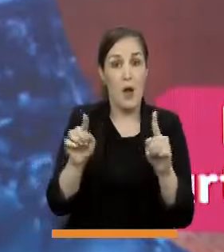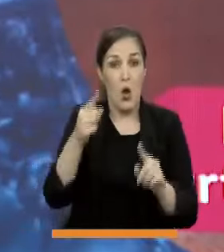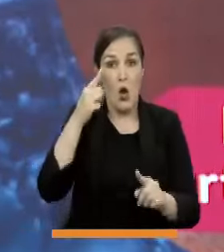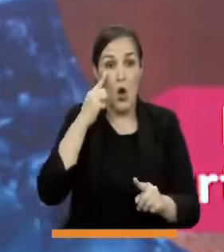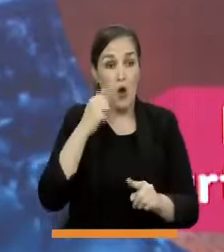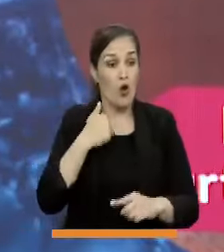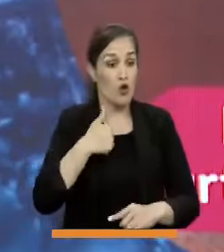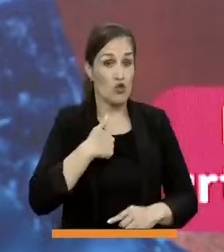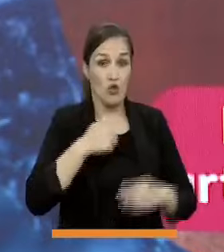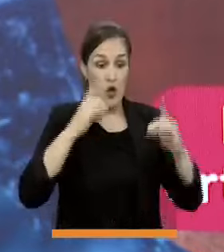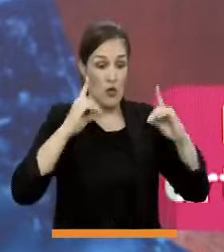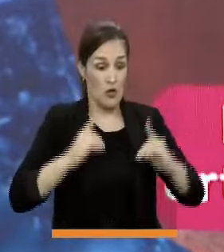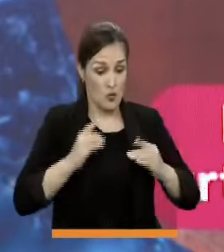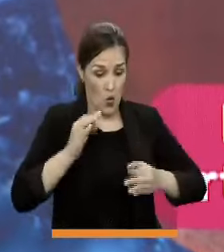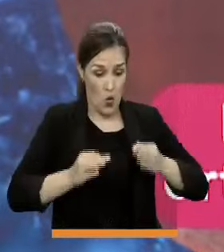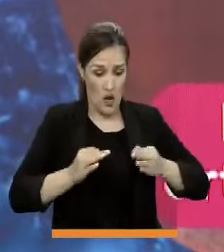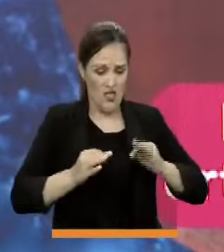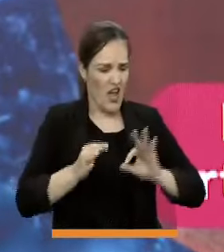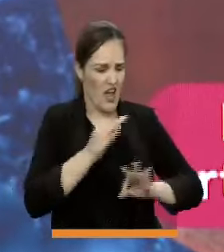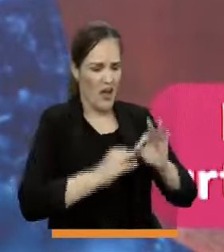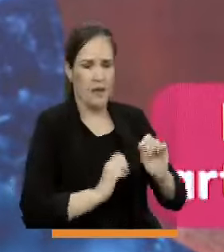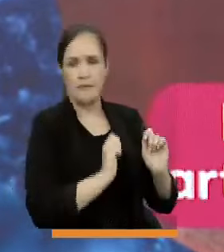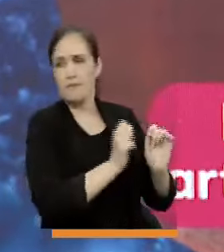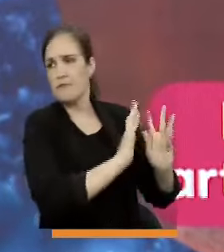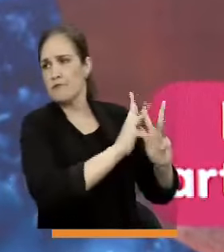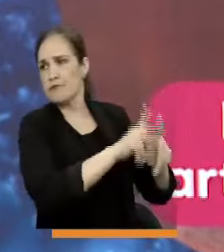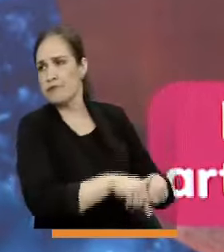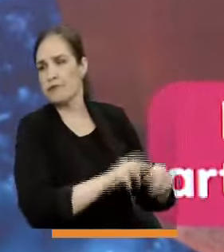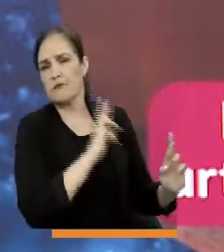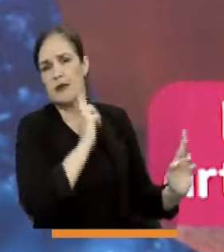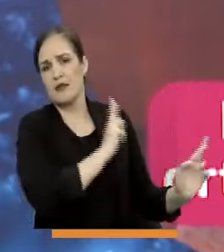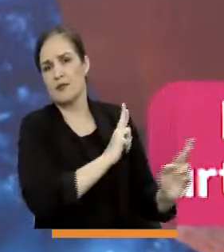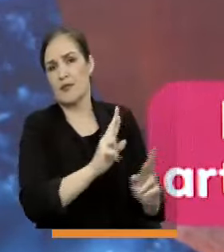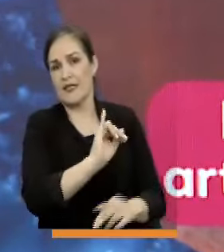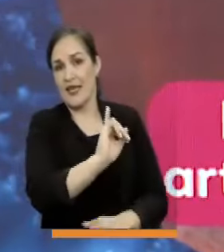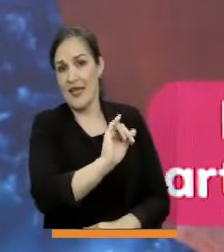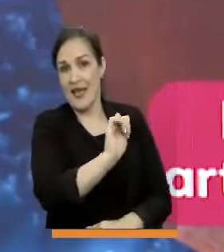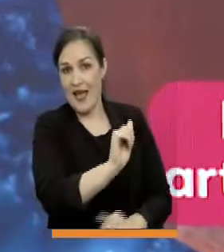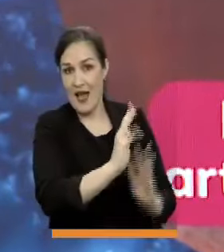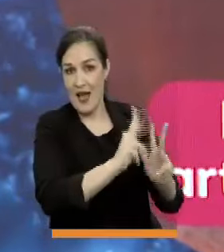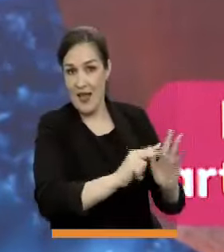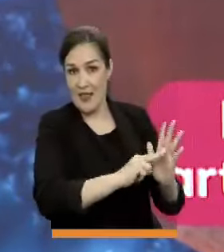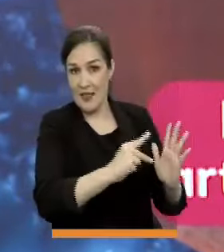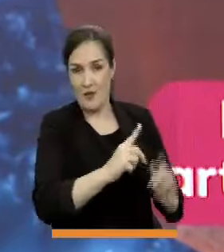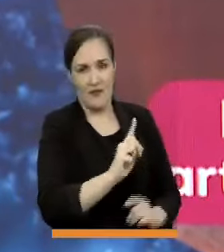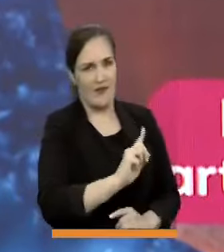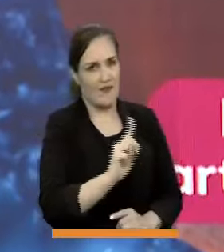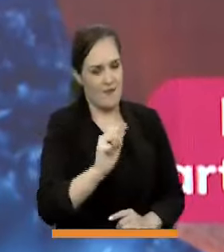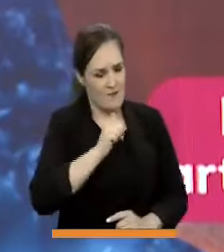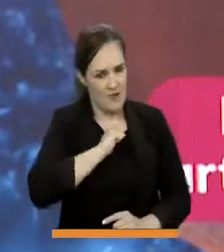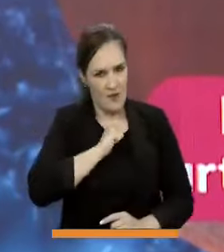puede sustituir a un juez natural. Mauricio Pichot tiene todos los detalles. Adelante.